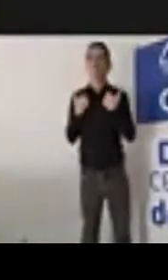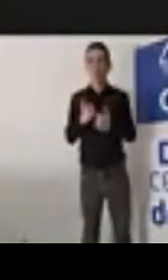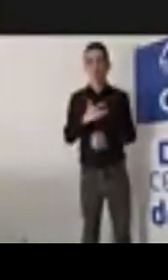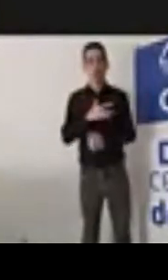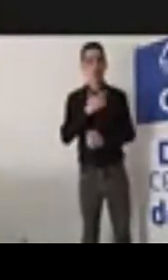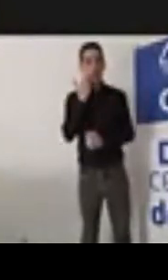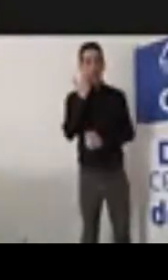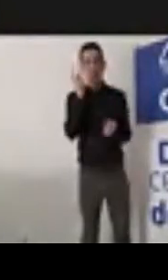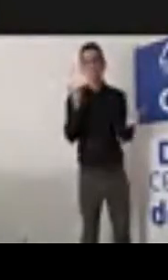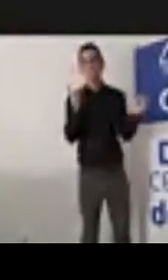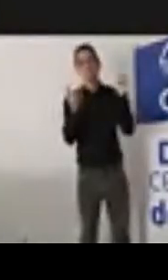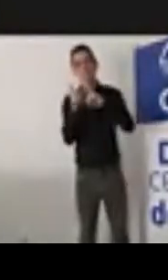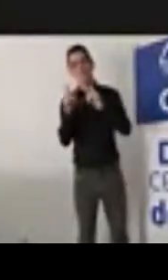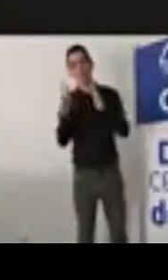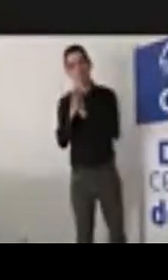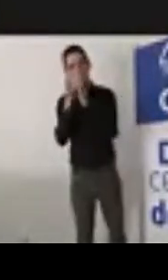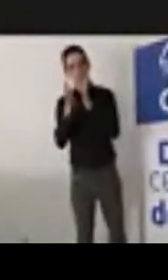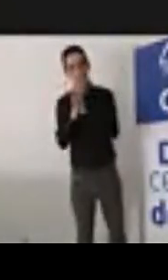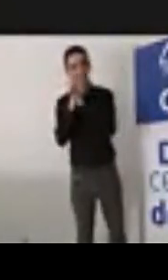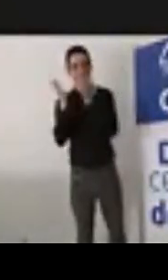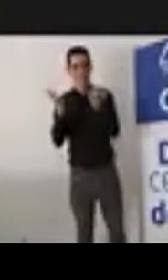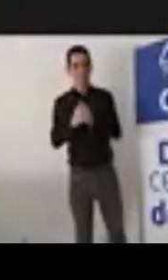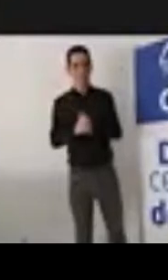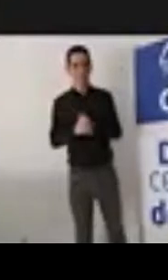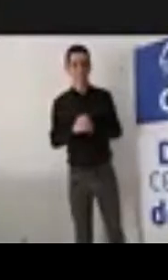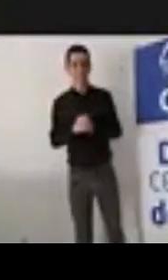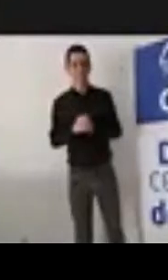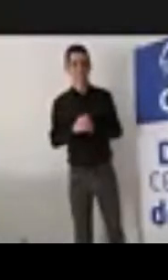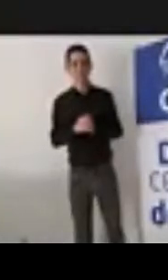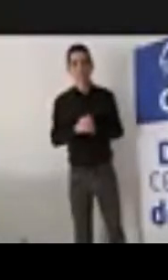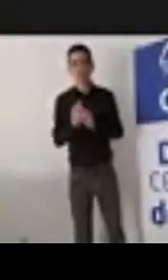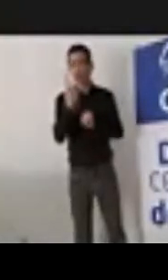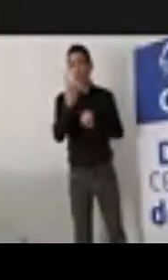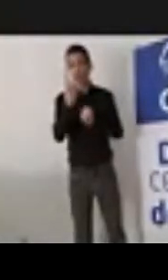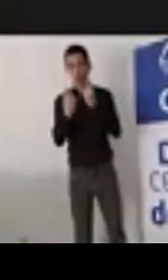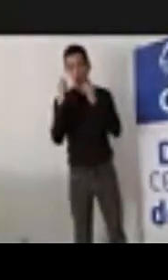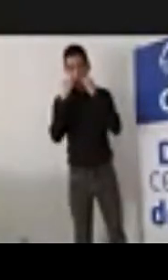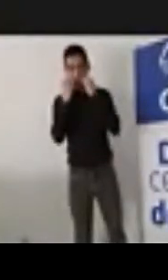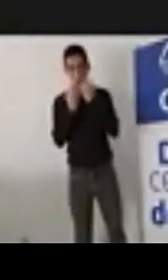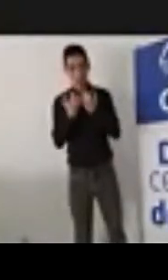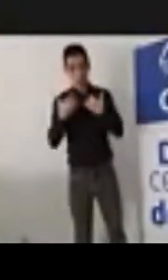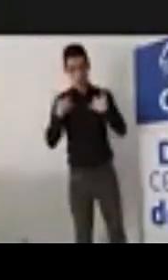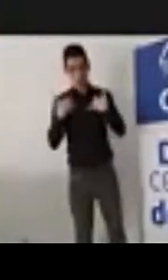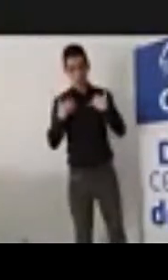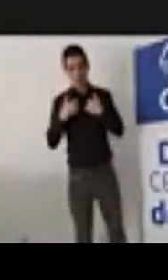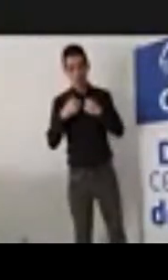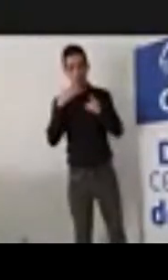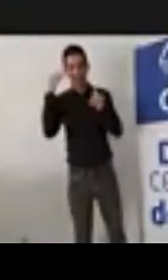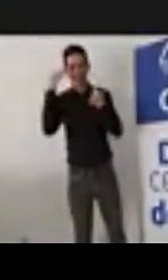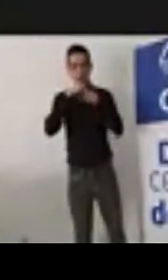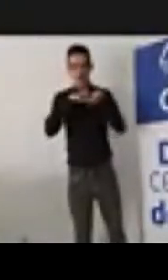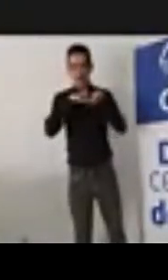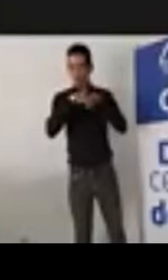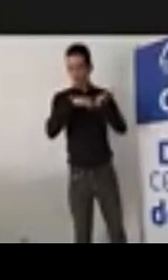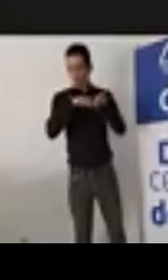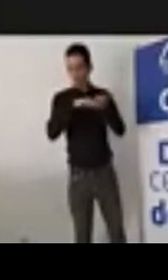hay organizaciones de jóvenes que trabajan una de estas causas, ellos entienden que si, por ejemplo, estamos trabajando temas de empleabilidad